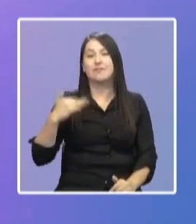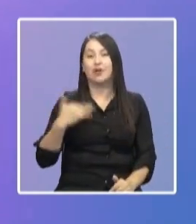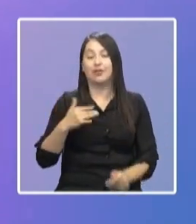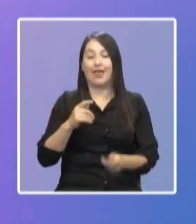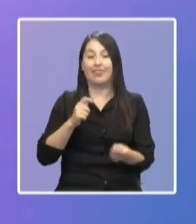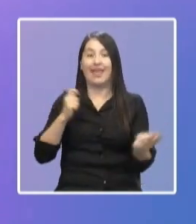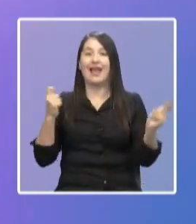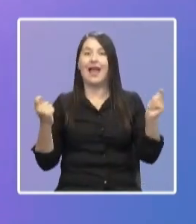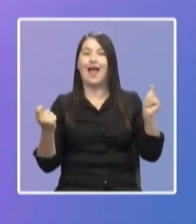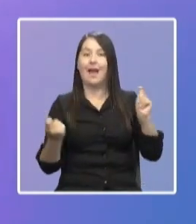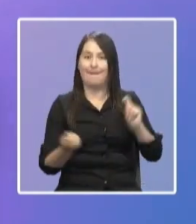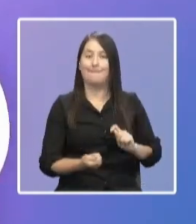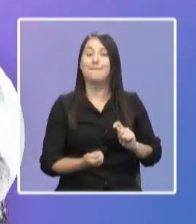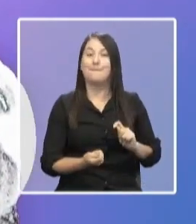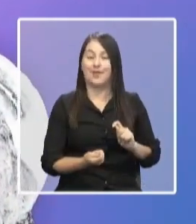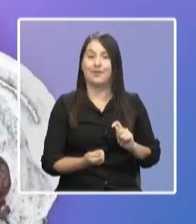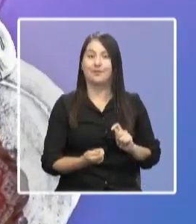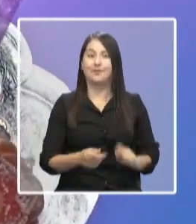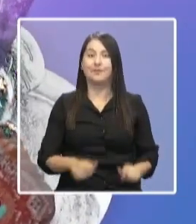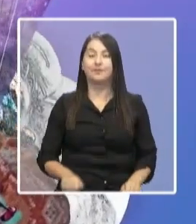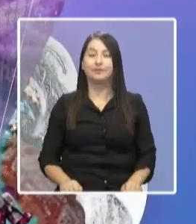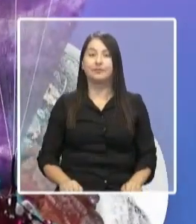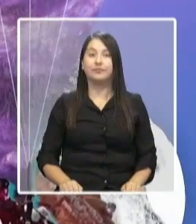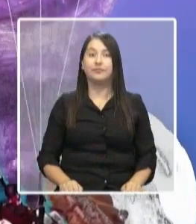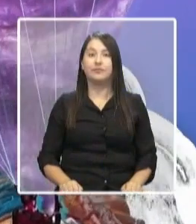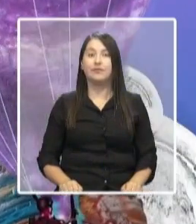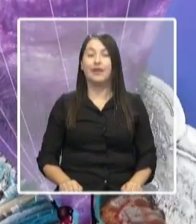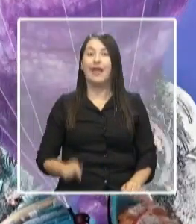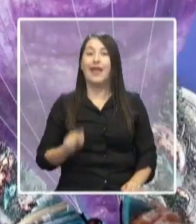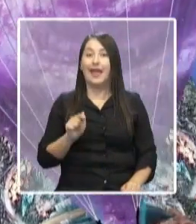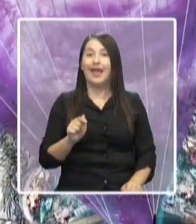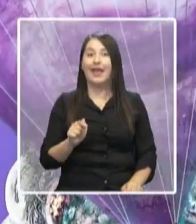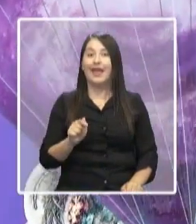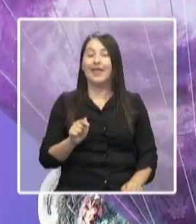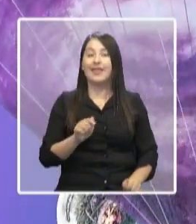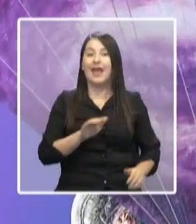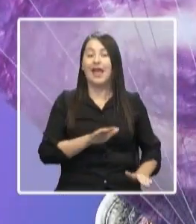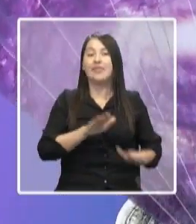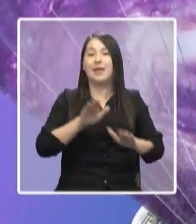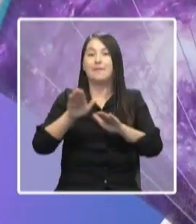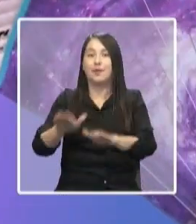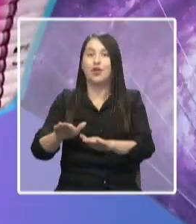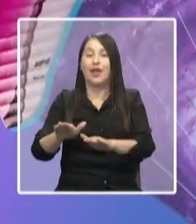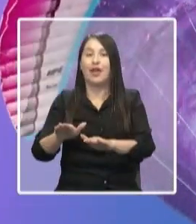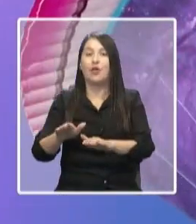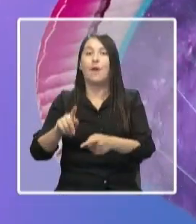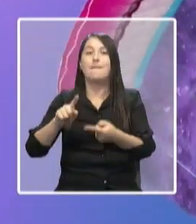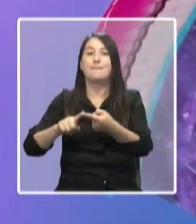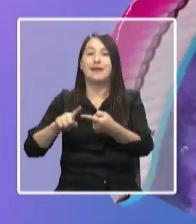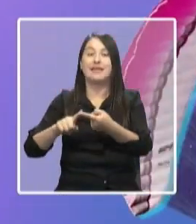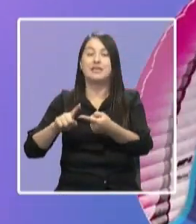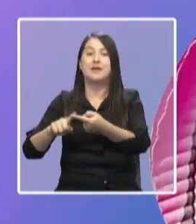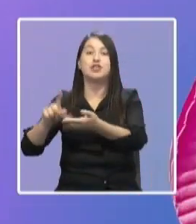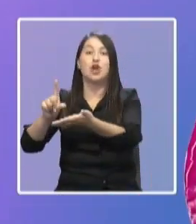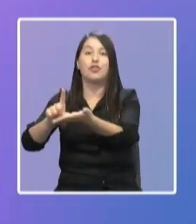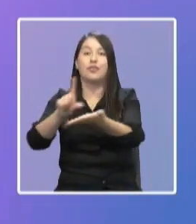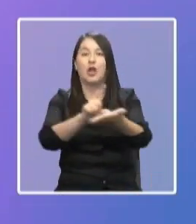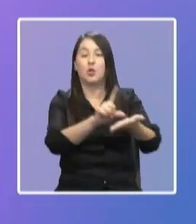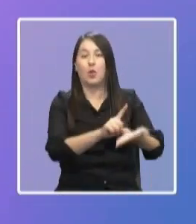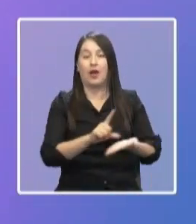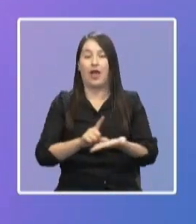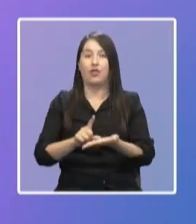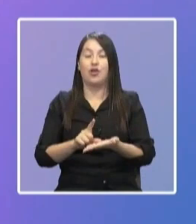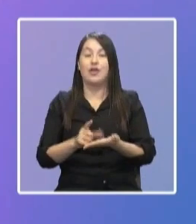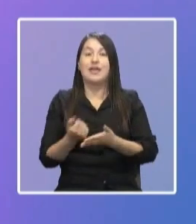muy importante. Han favorecido la participación territorial y han contribuido